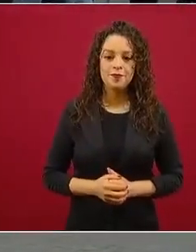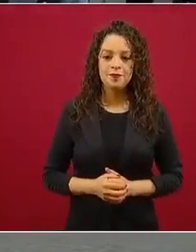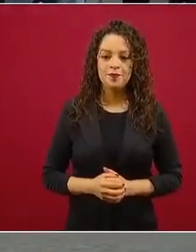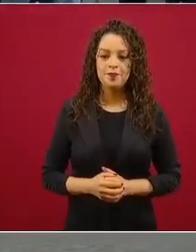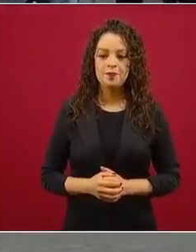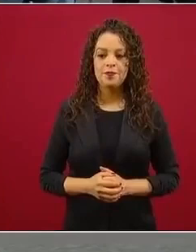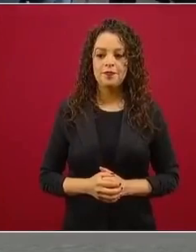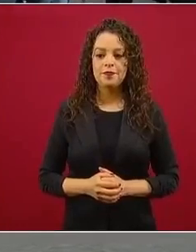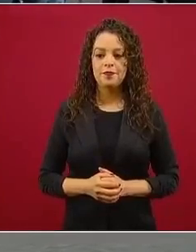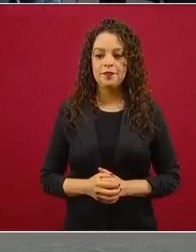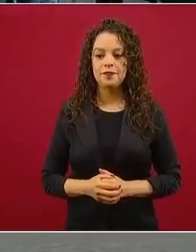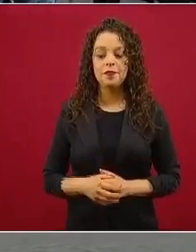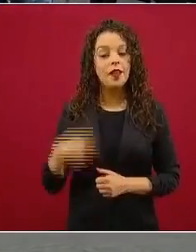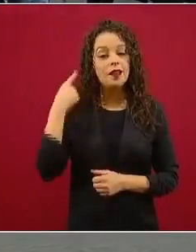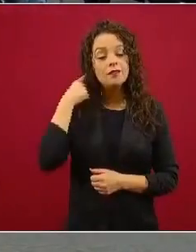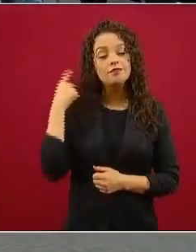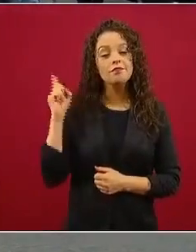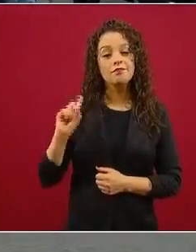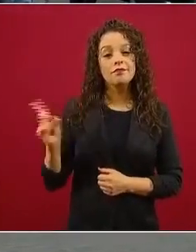¿Cómo?